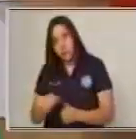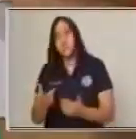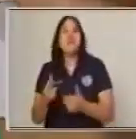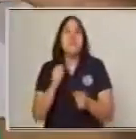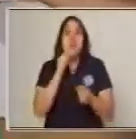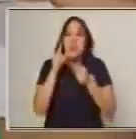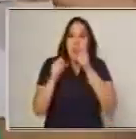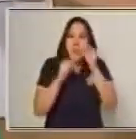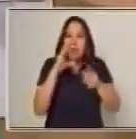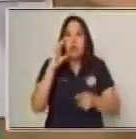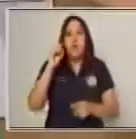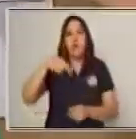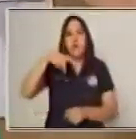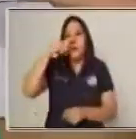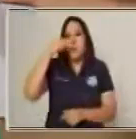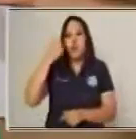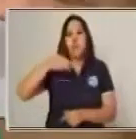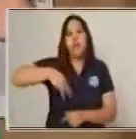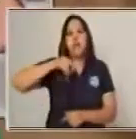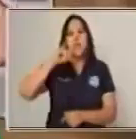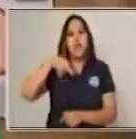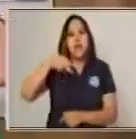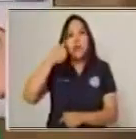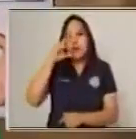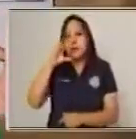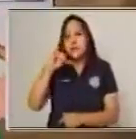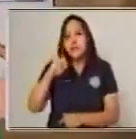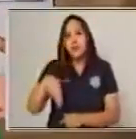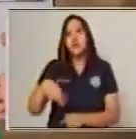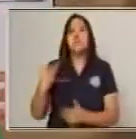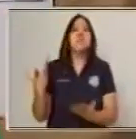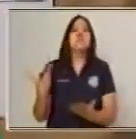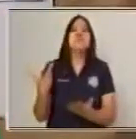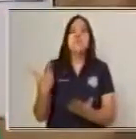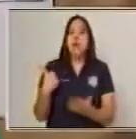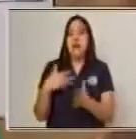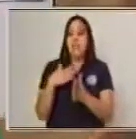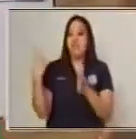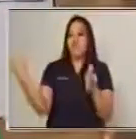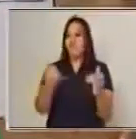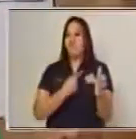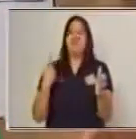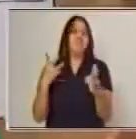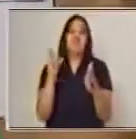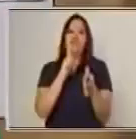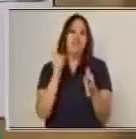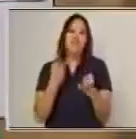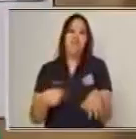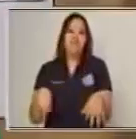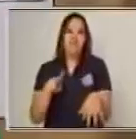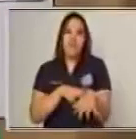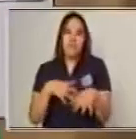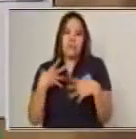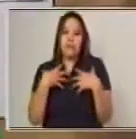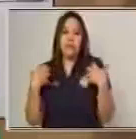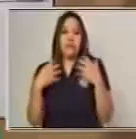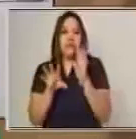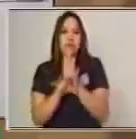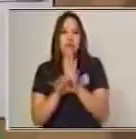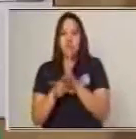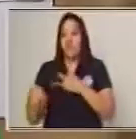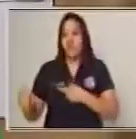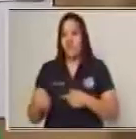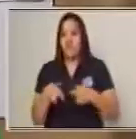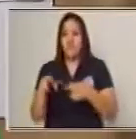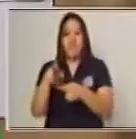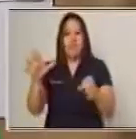contaminación, todos sabemos lo que es la contaminación, es el ambiente que no es el natural. Un río que está lleno de